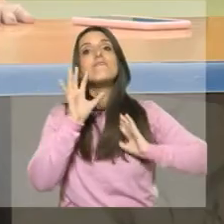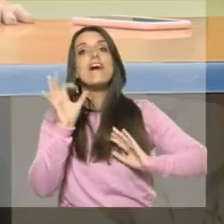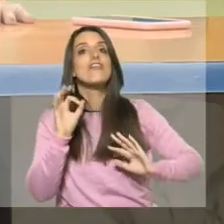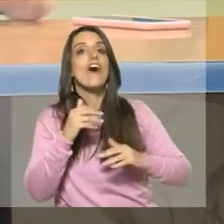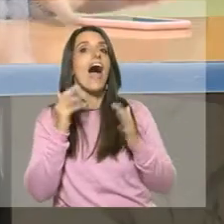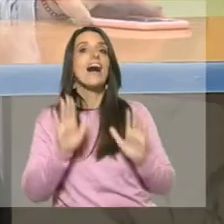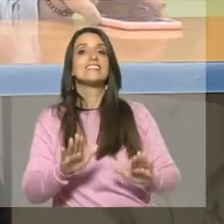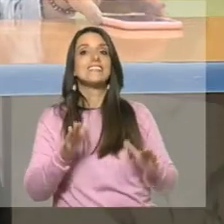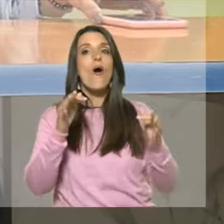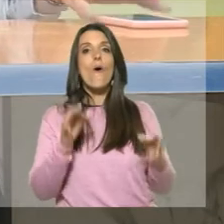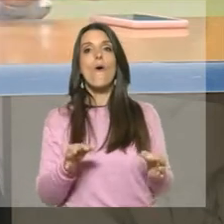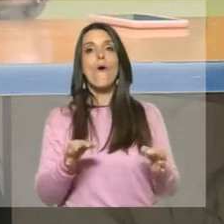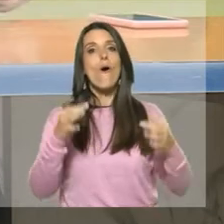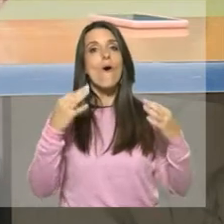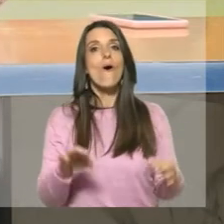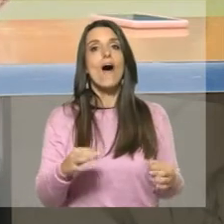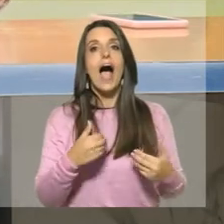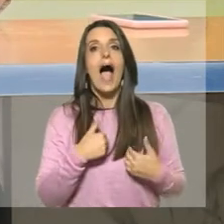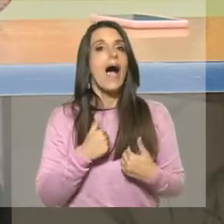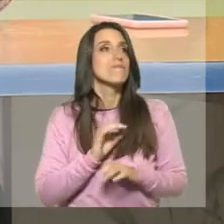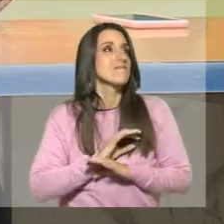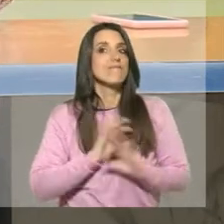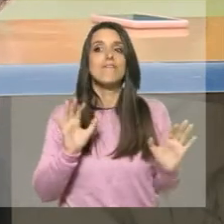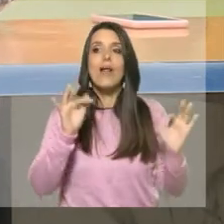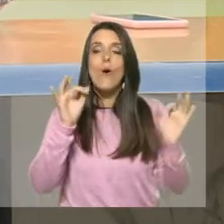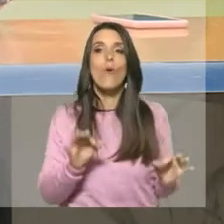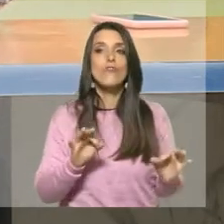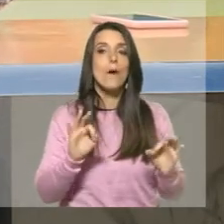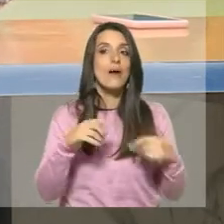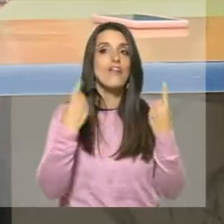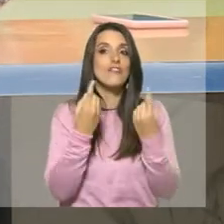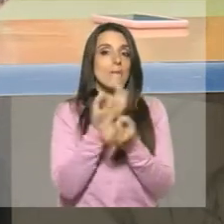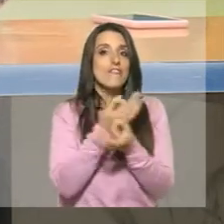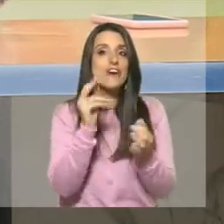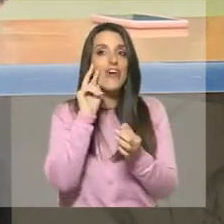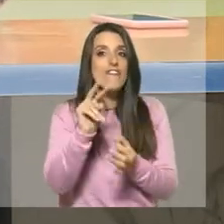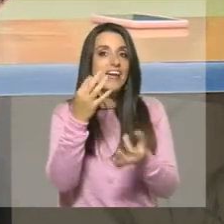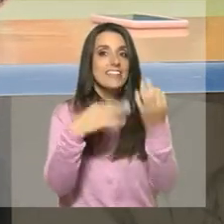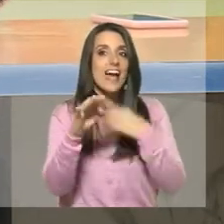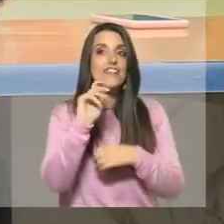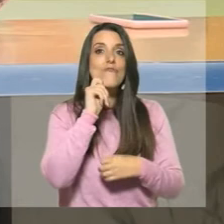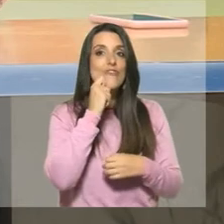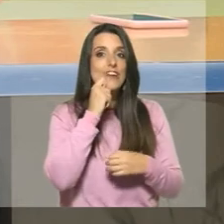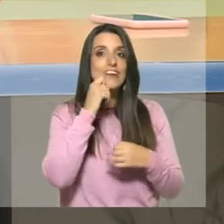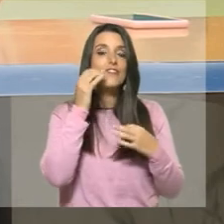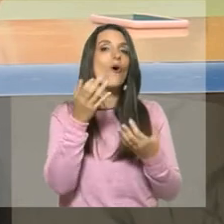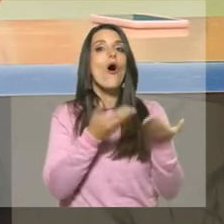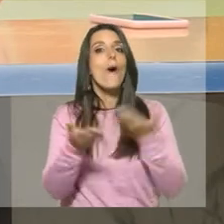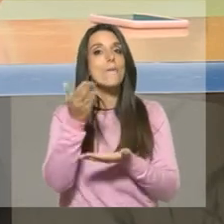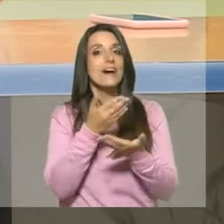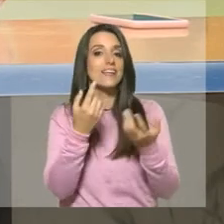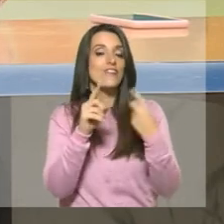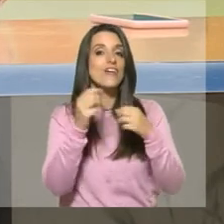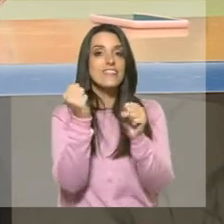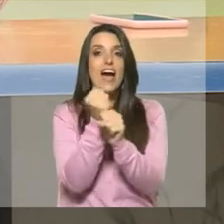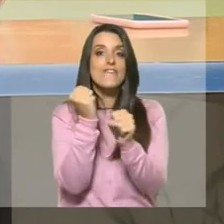pero es así. Pero seguro. Es así, a mí me la arruinan. Pero para nosotros va a ser un gran espectáculo, una gran obra que vamos a poder compartir, entonces, que están